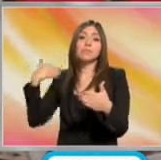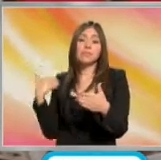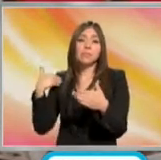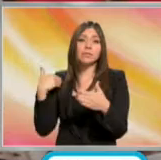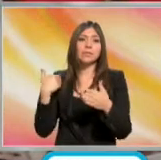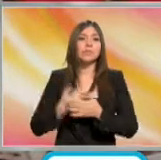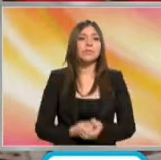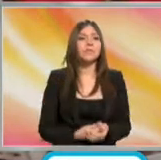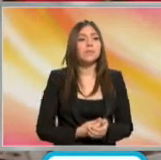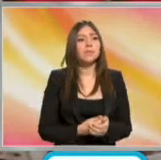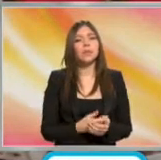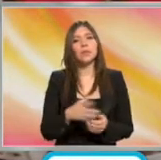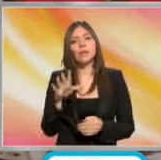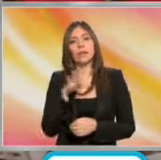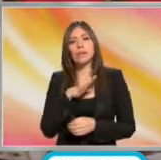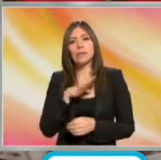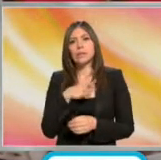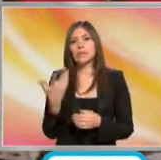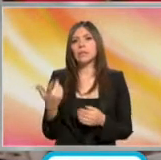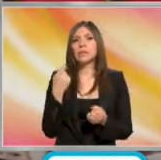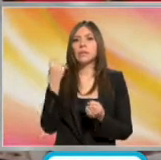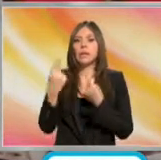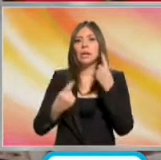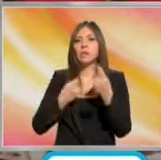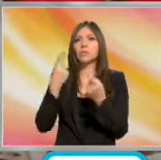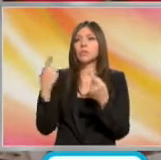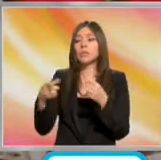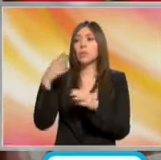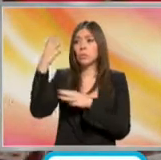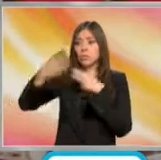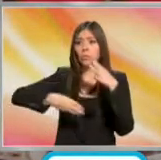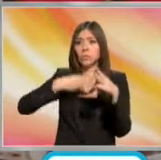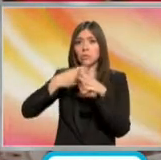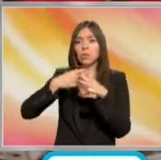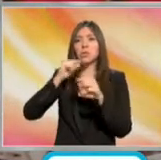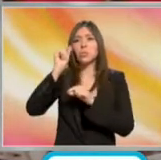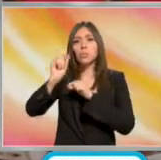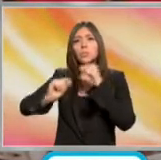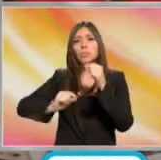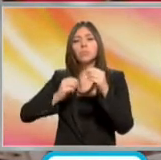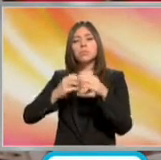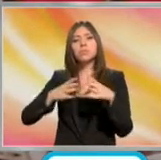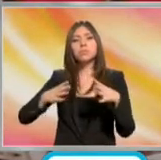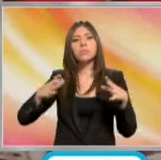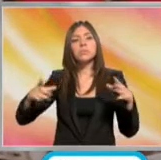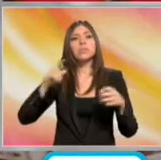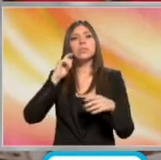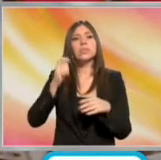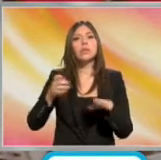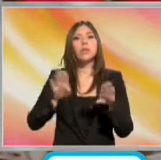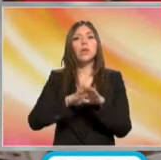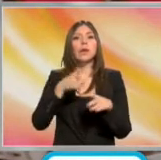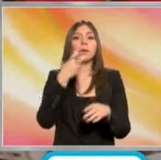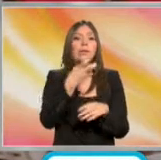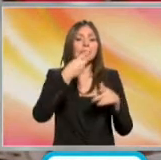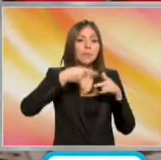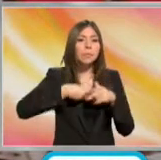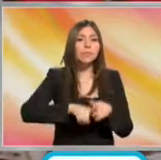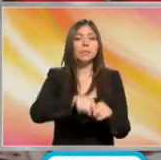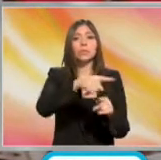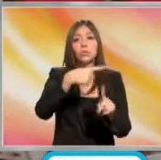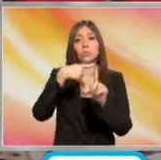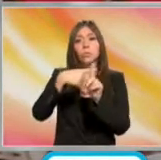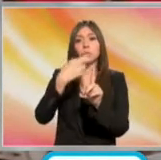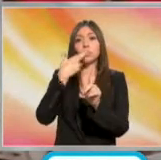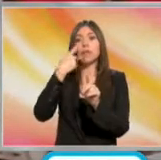De algunos, en el mundo se empieza a crecer lo que es la presencia del movimiento de la Cruz Roja en